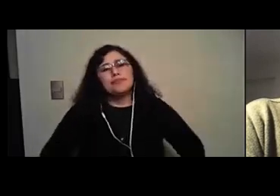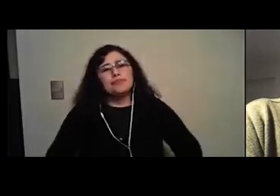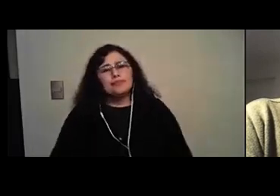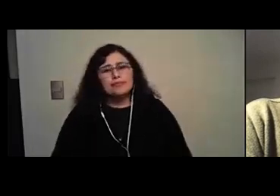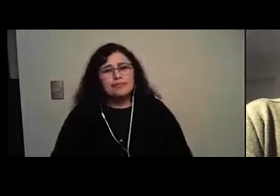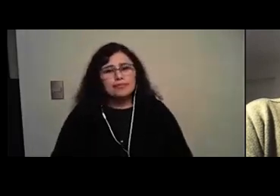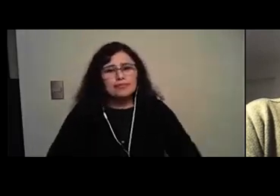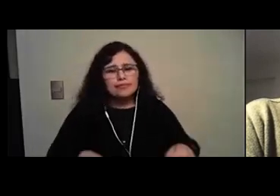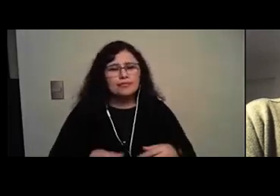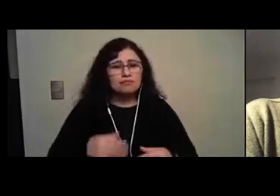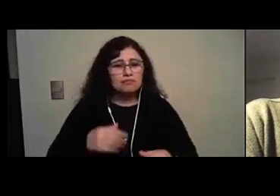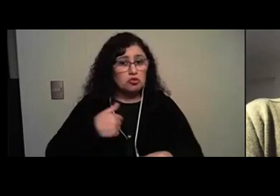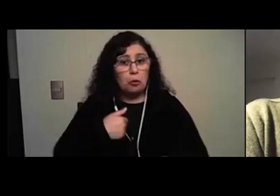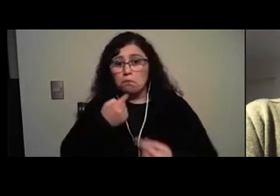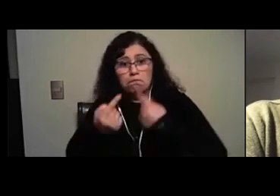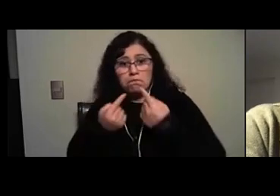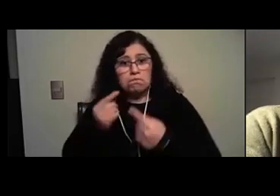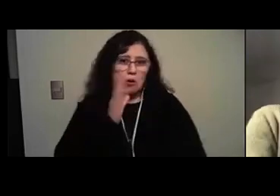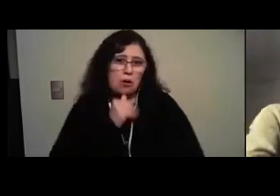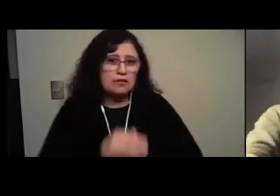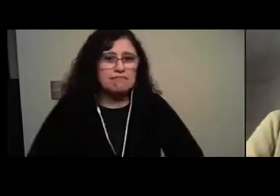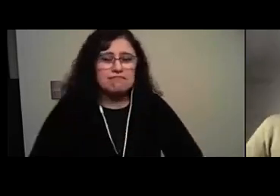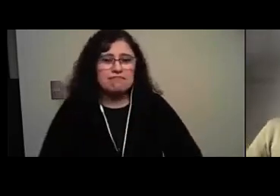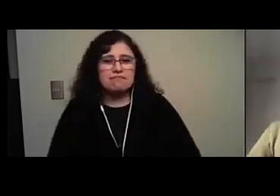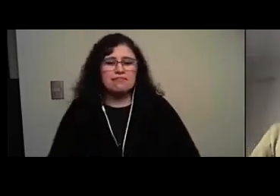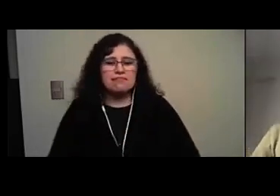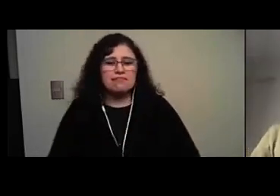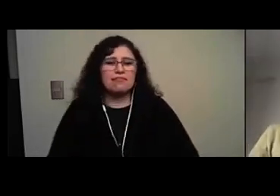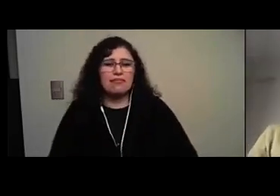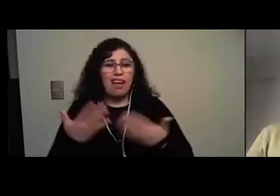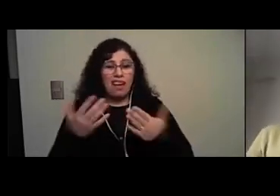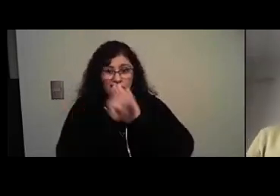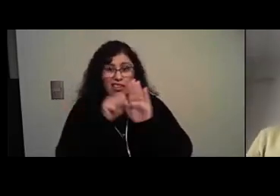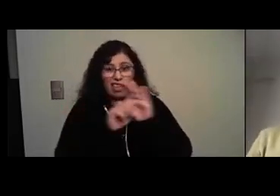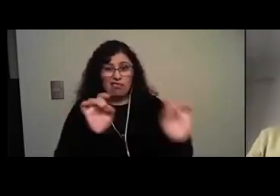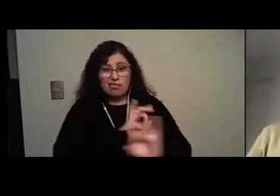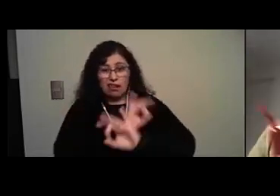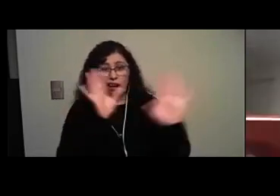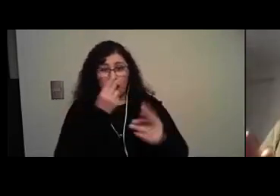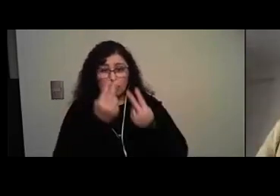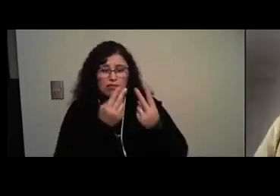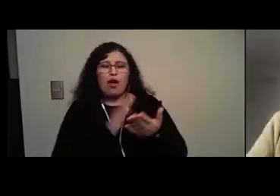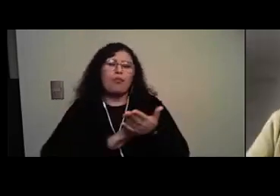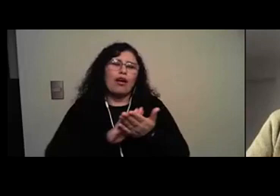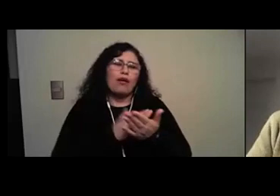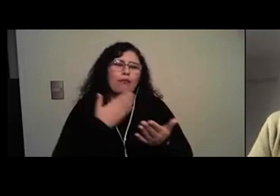Creo que por mi parte no, profe. O sea, yo creo que con los videos queda clarito, por ejemplo,